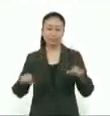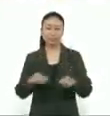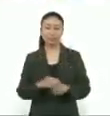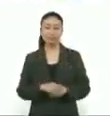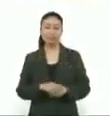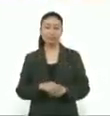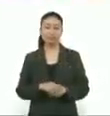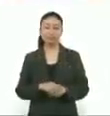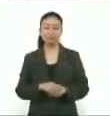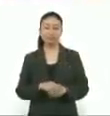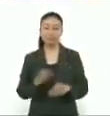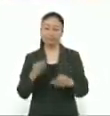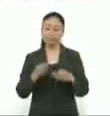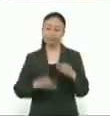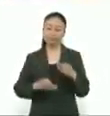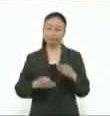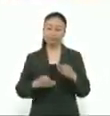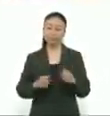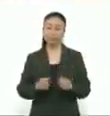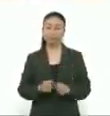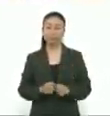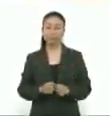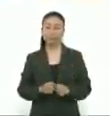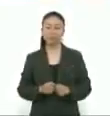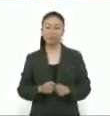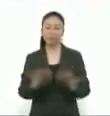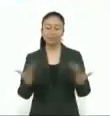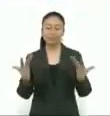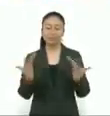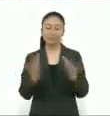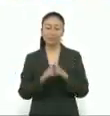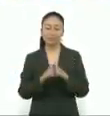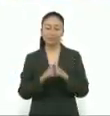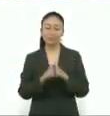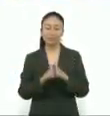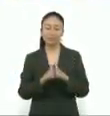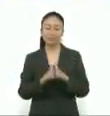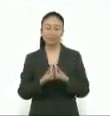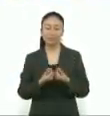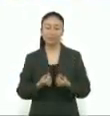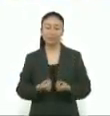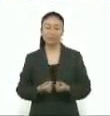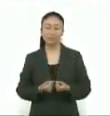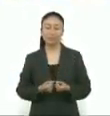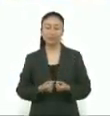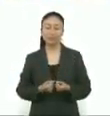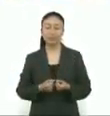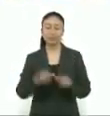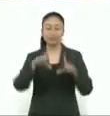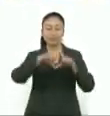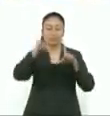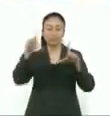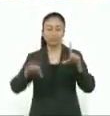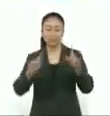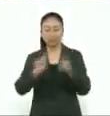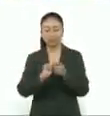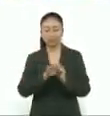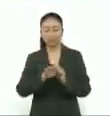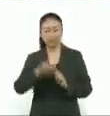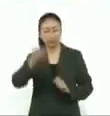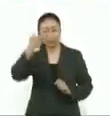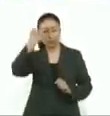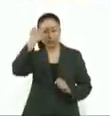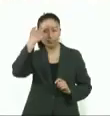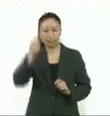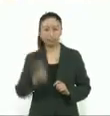Hemos llegado al final de este evento y recuerden que todas juntas transformamos a México. Hashtag Mujeres